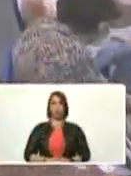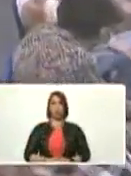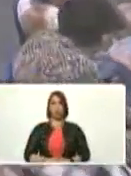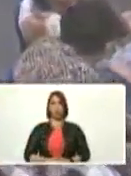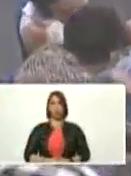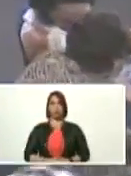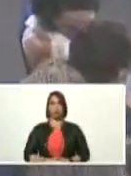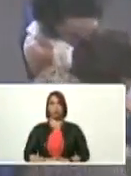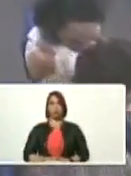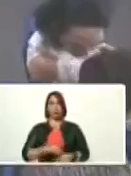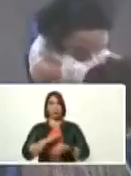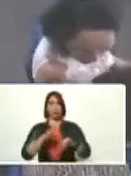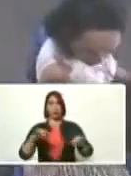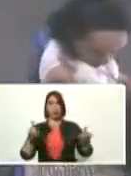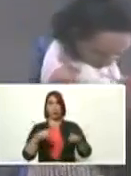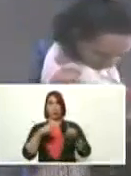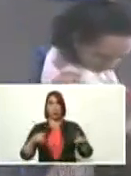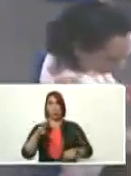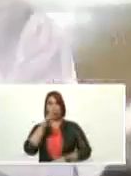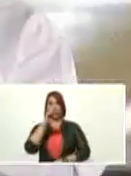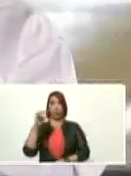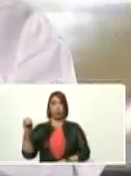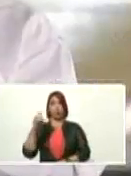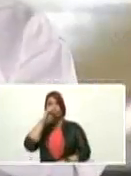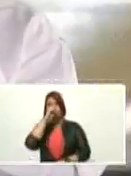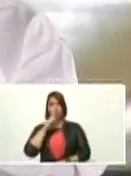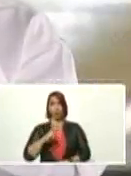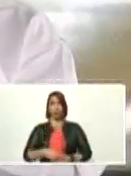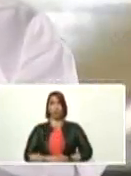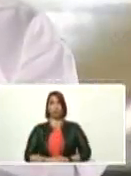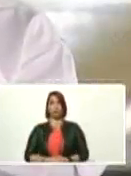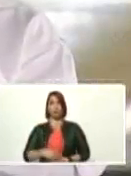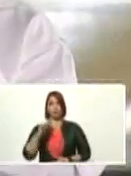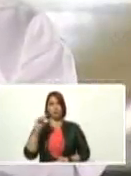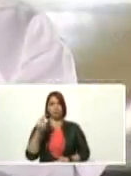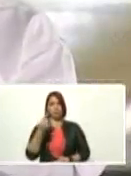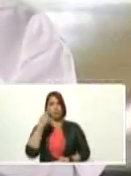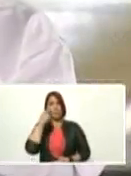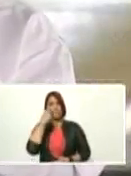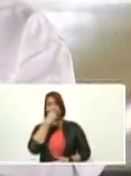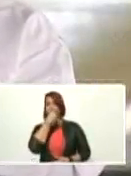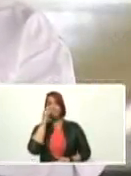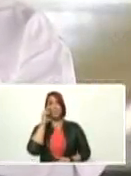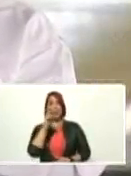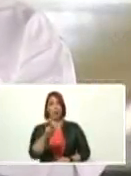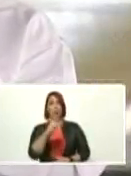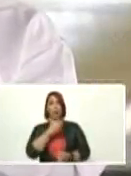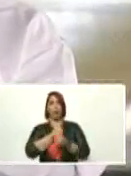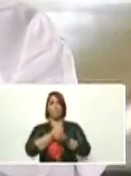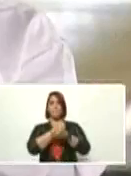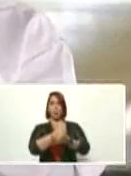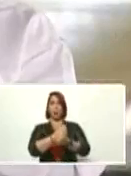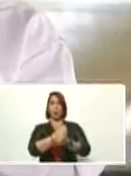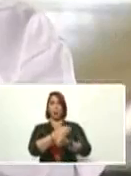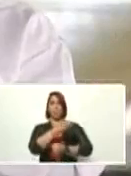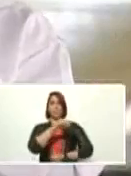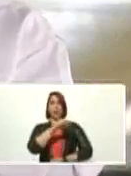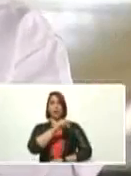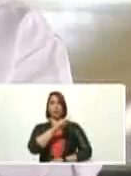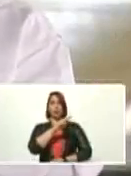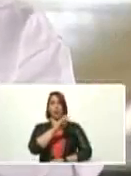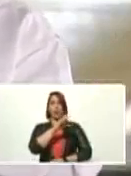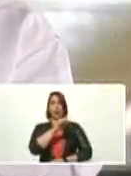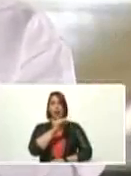Ahora se van a cumplir los 200 años de la primera mirada del amor de Manuela y